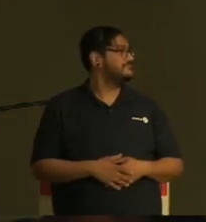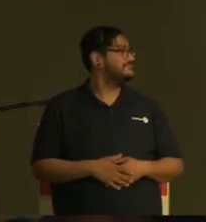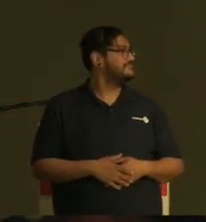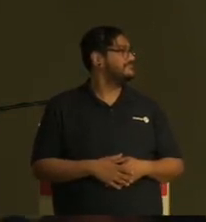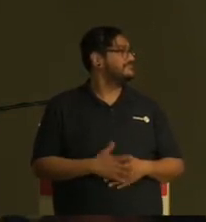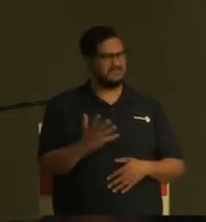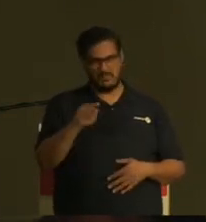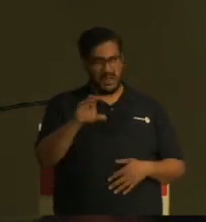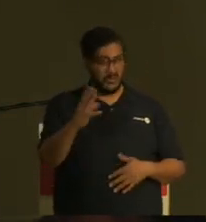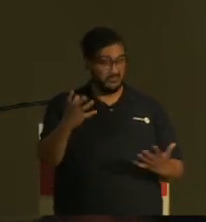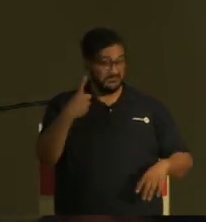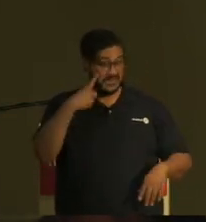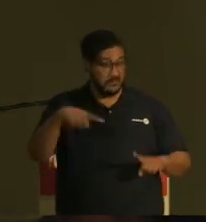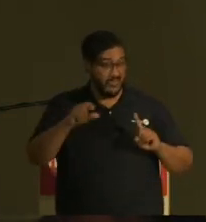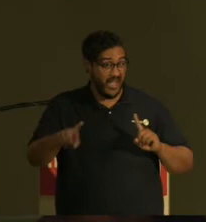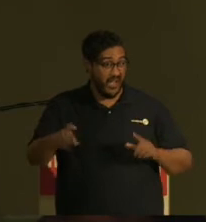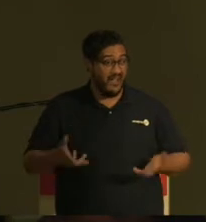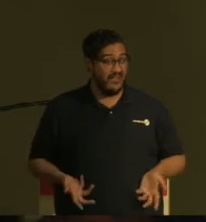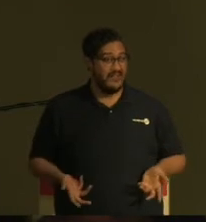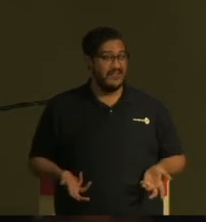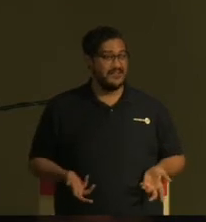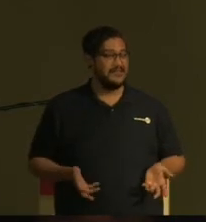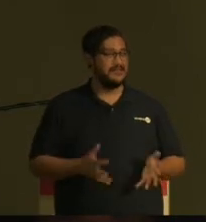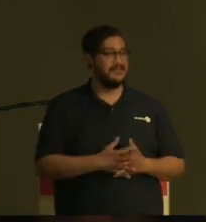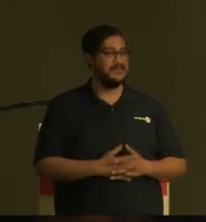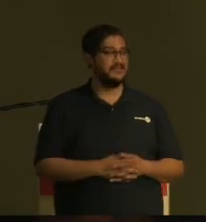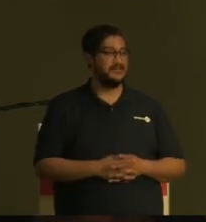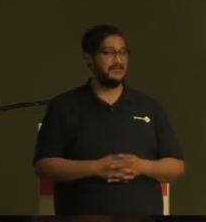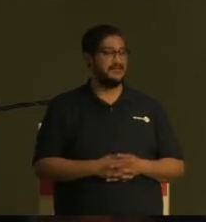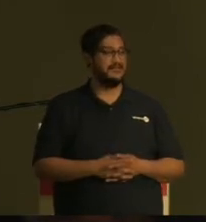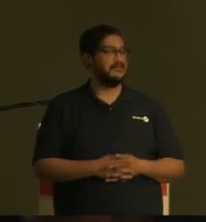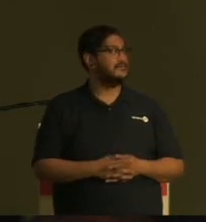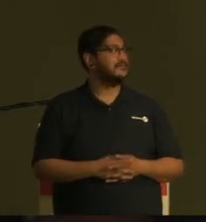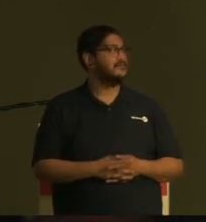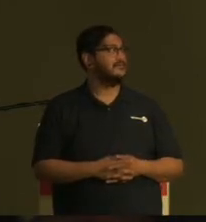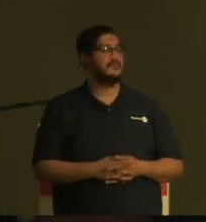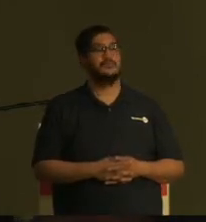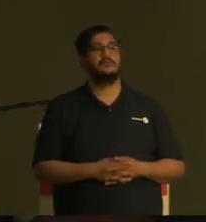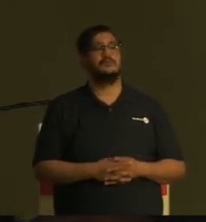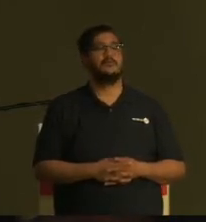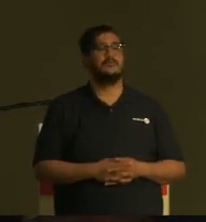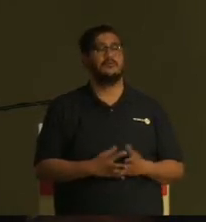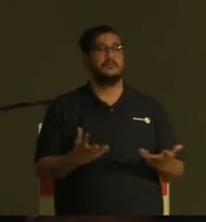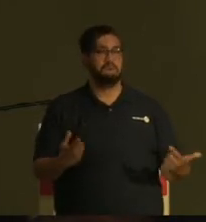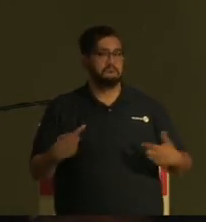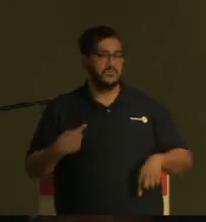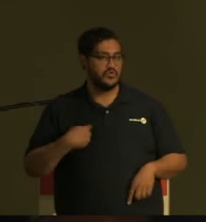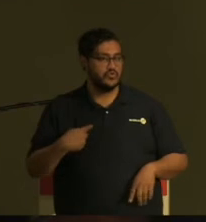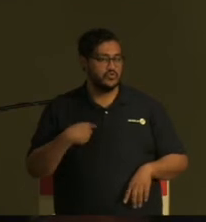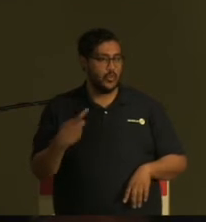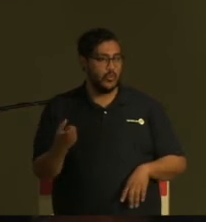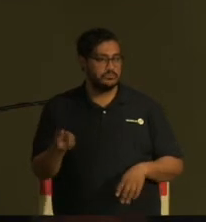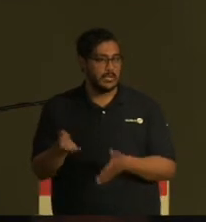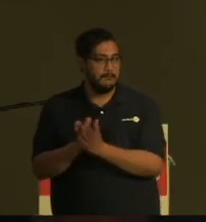Mario, what do you think about that? No, es que yo sé que David sabe algo que yo le pido a los libros,